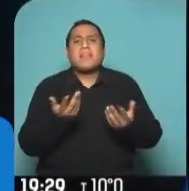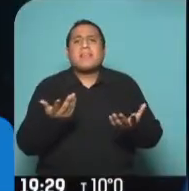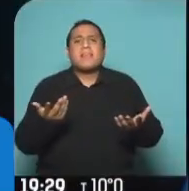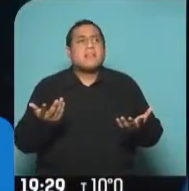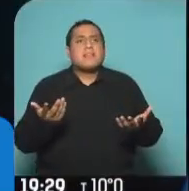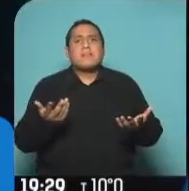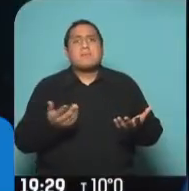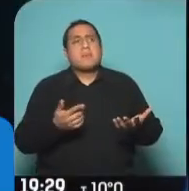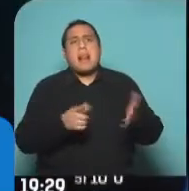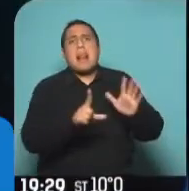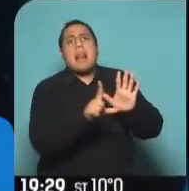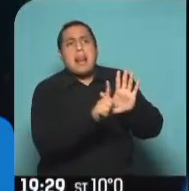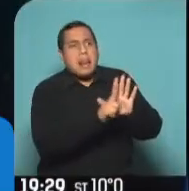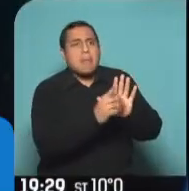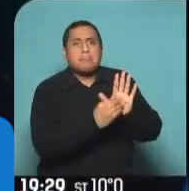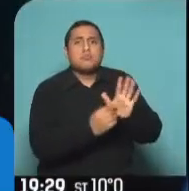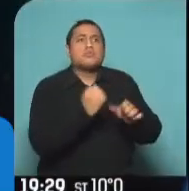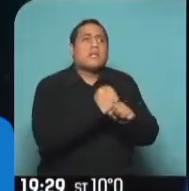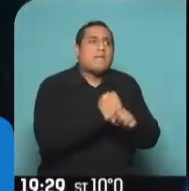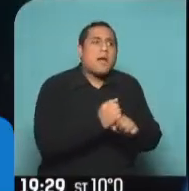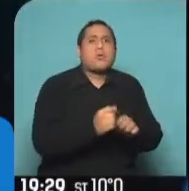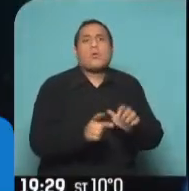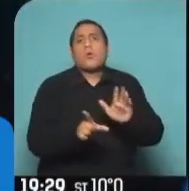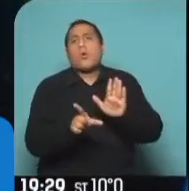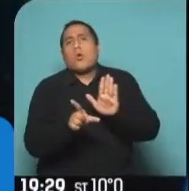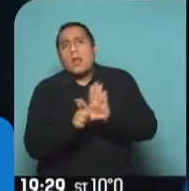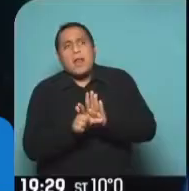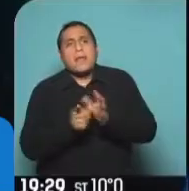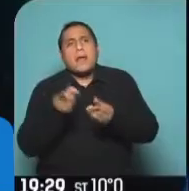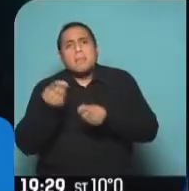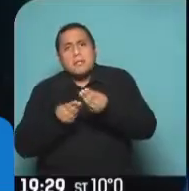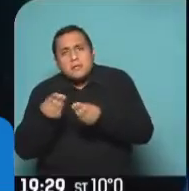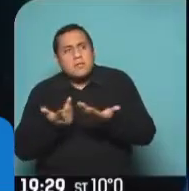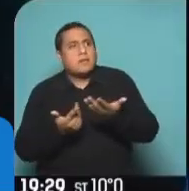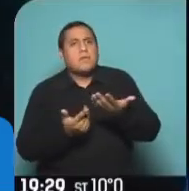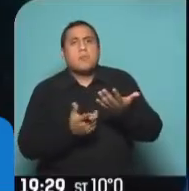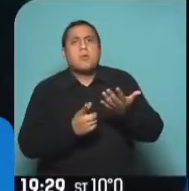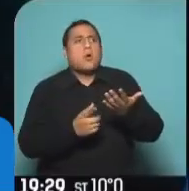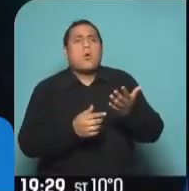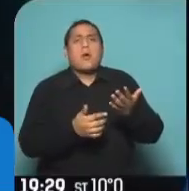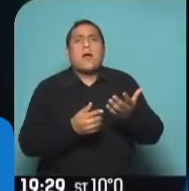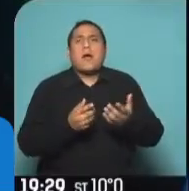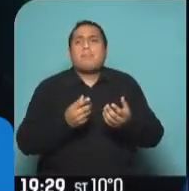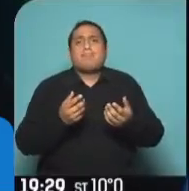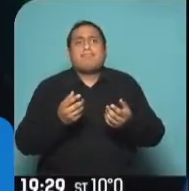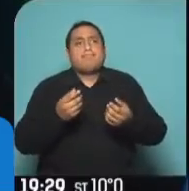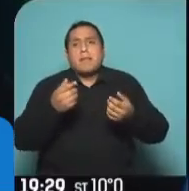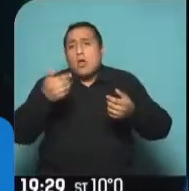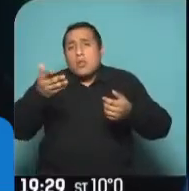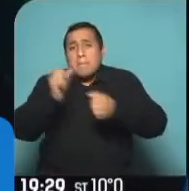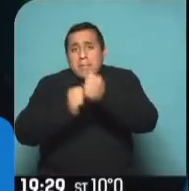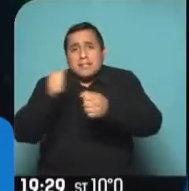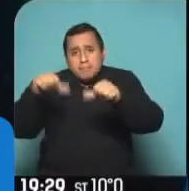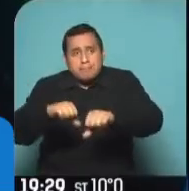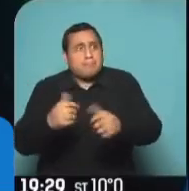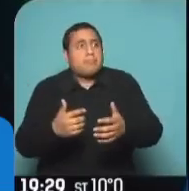aristas de la legislación laboral, la legislación tributaria, la legislación administrativa que afecta a muchas industrias, la inserción de la